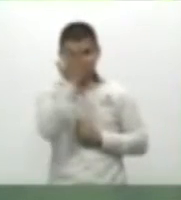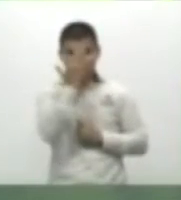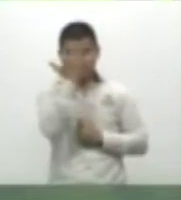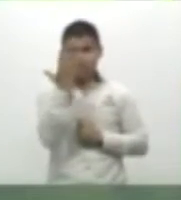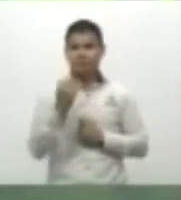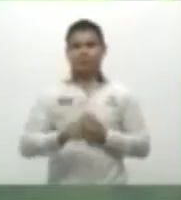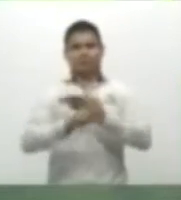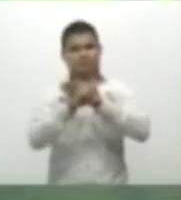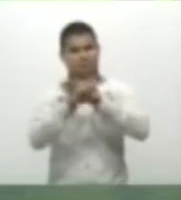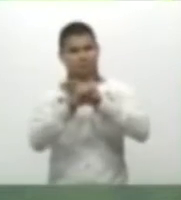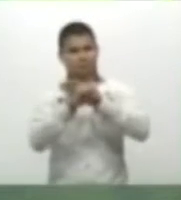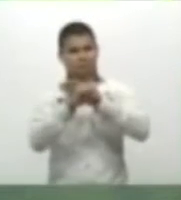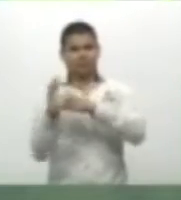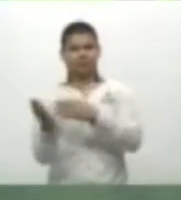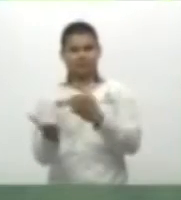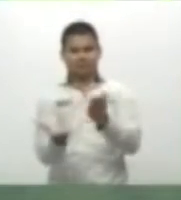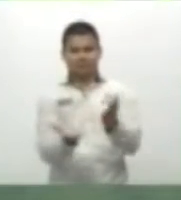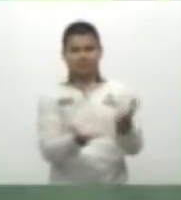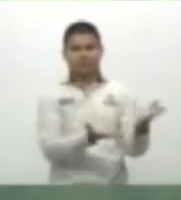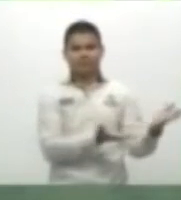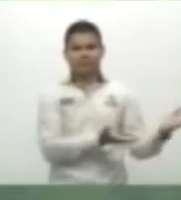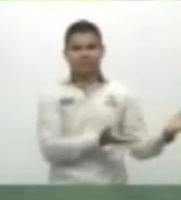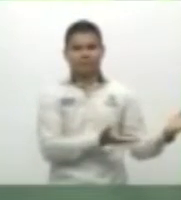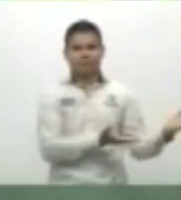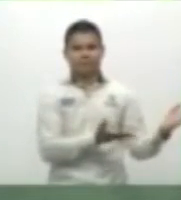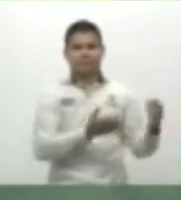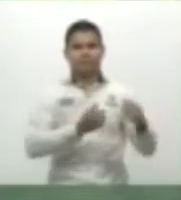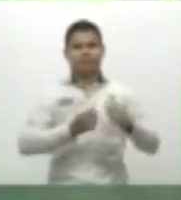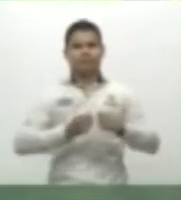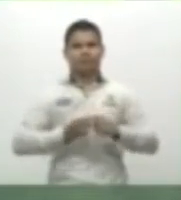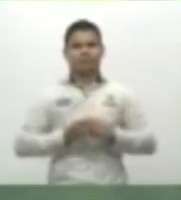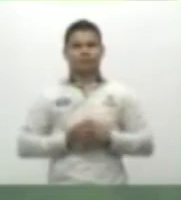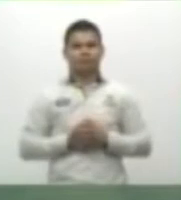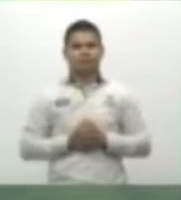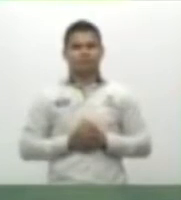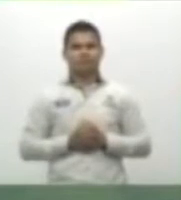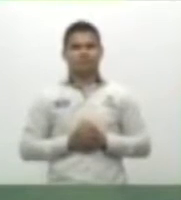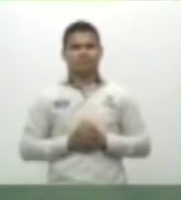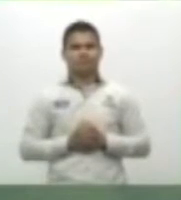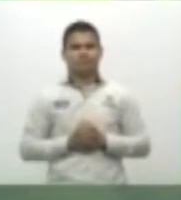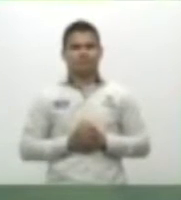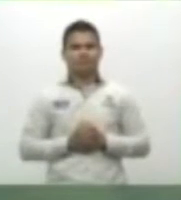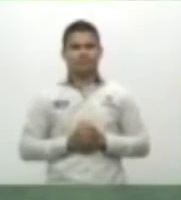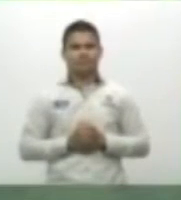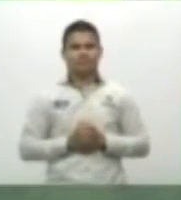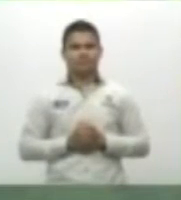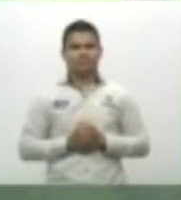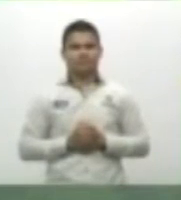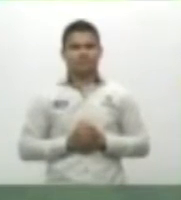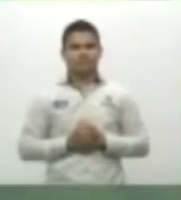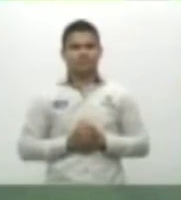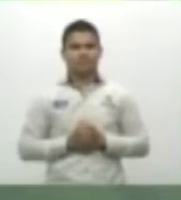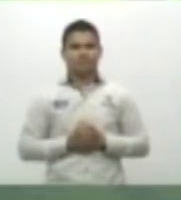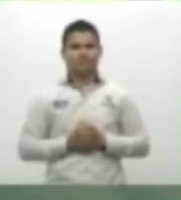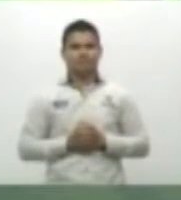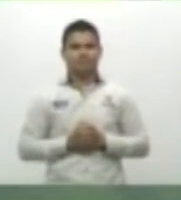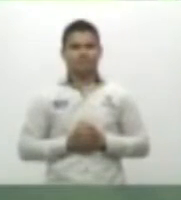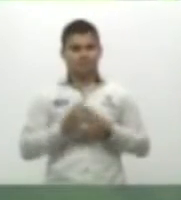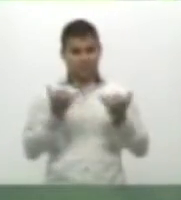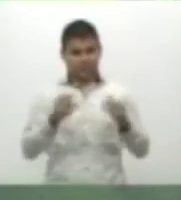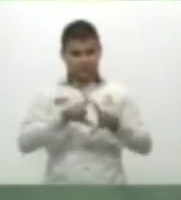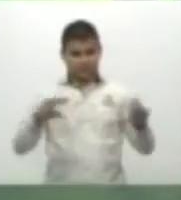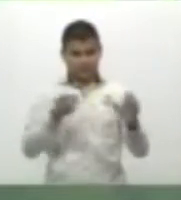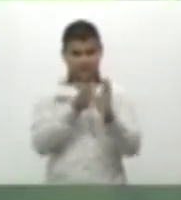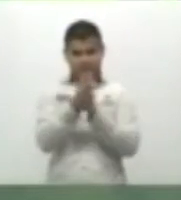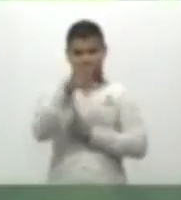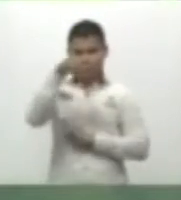pueden encontrar como Las Noticias de Telecaribe 6:30. Y allí nos pueden mandar nuestros mensajes. También en Twitter estamos como @lasnoticias630. Aquí están los titulares que